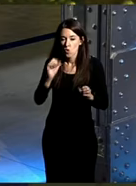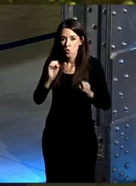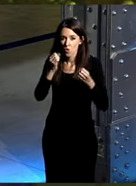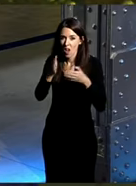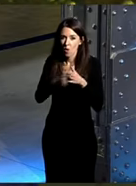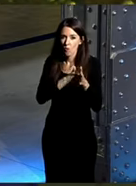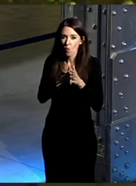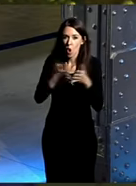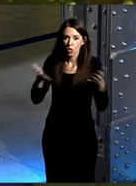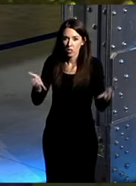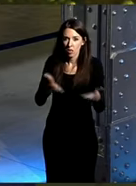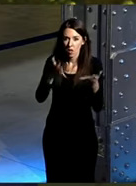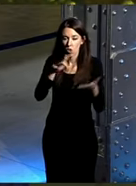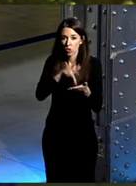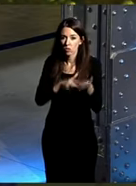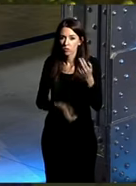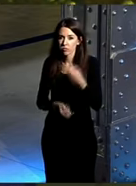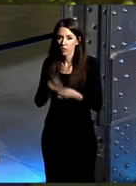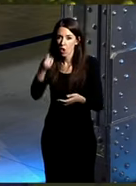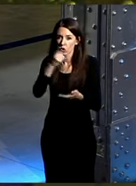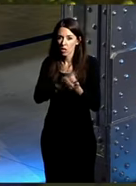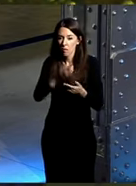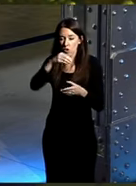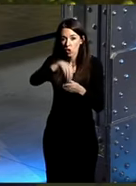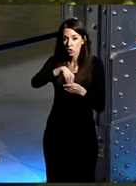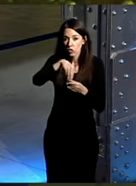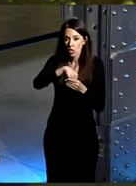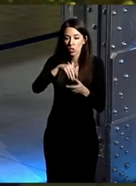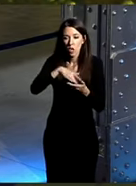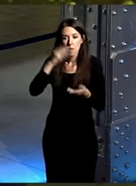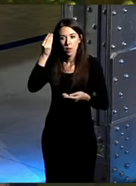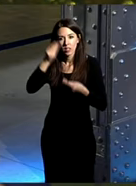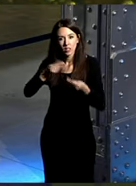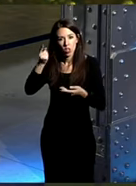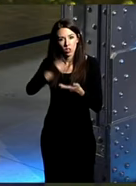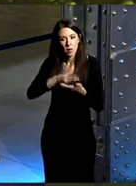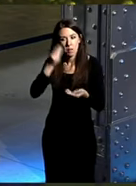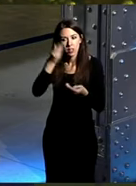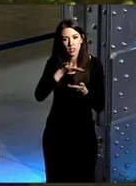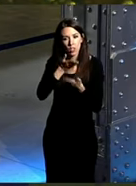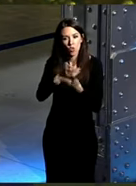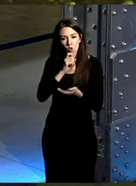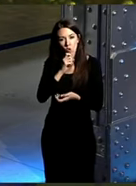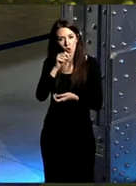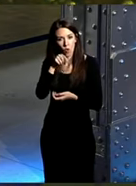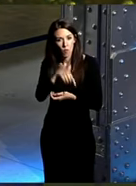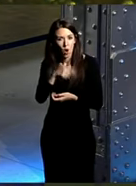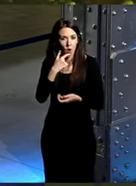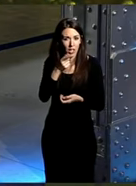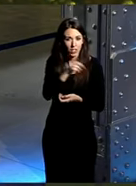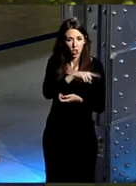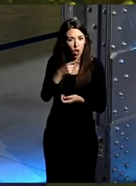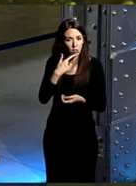en la motivación, que han creado de nuevo sus contenidos, que han repensado cómo plantearlos, que esto del peer-to-peer